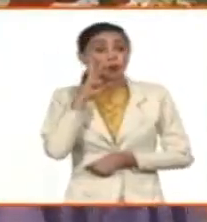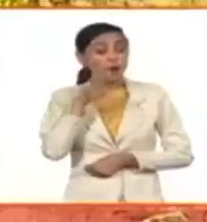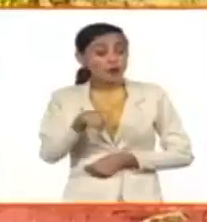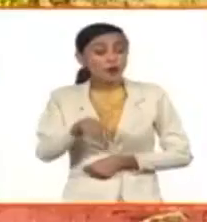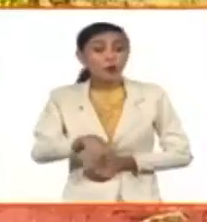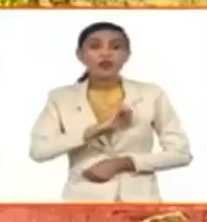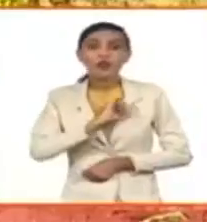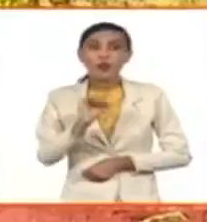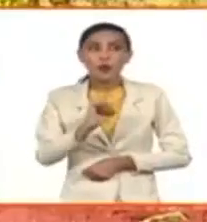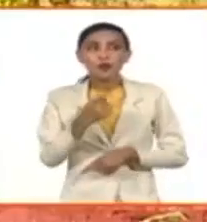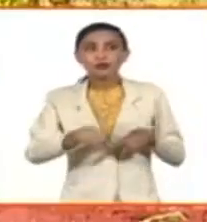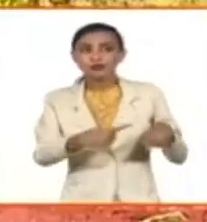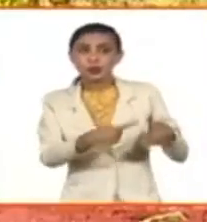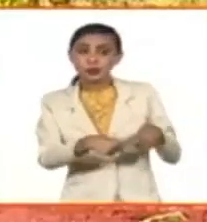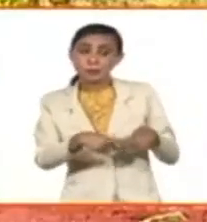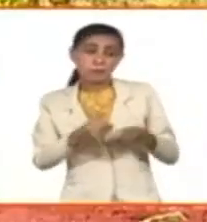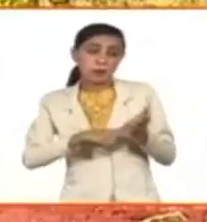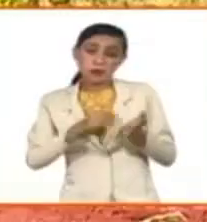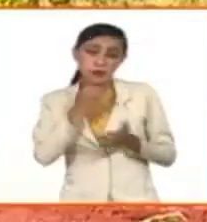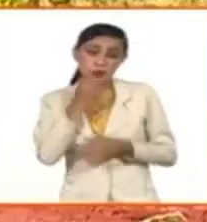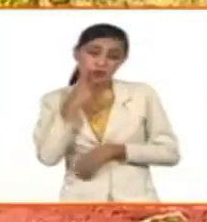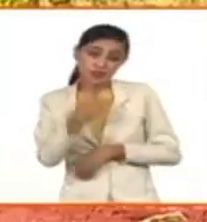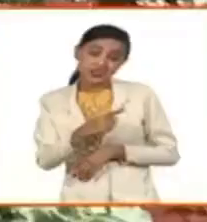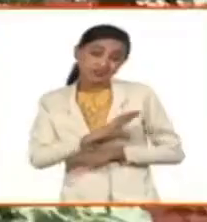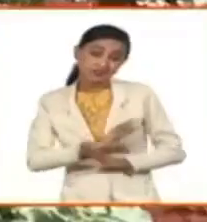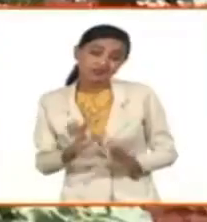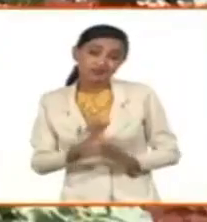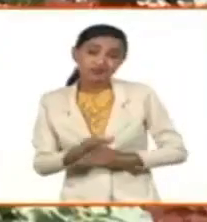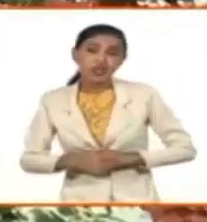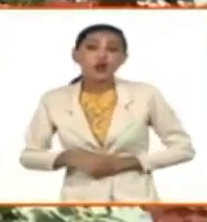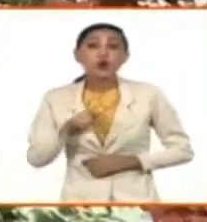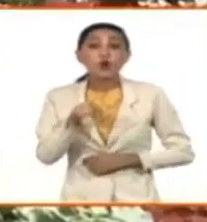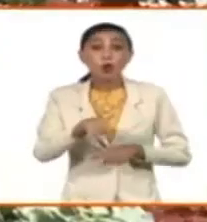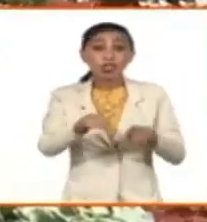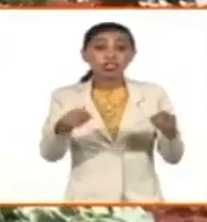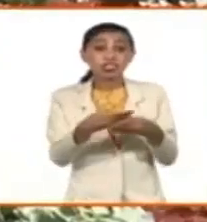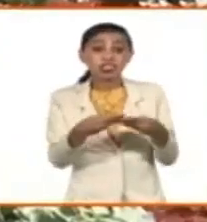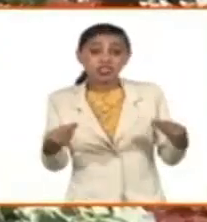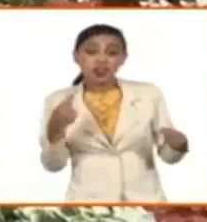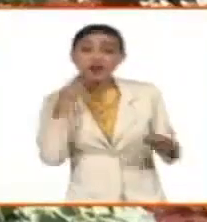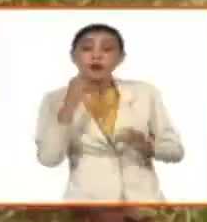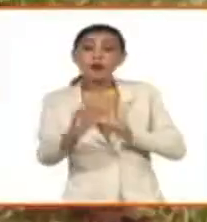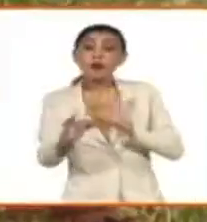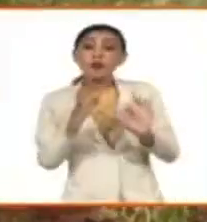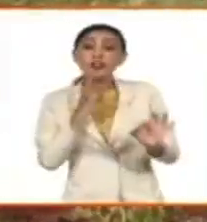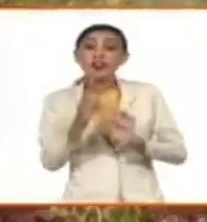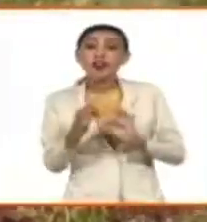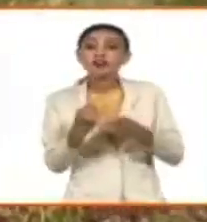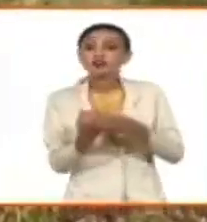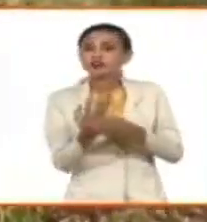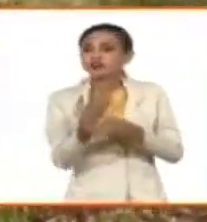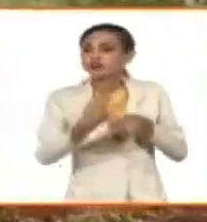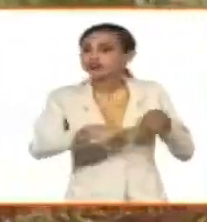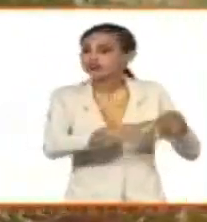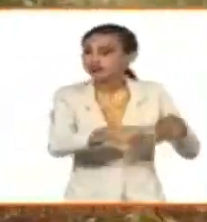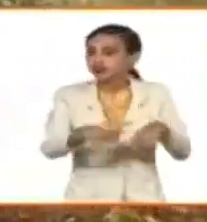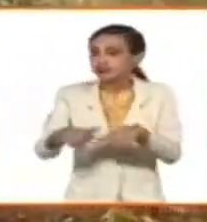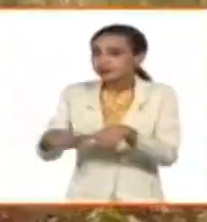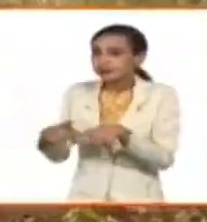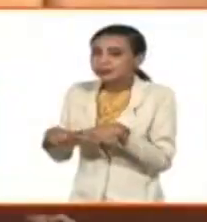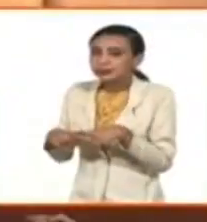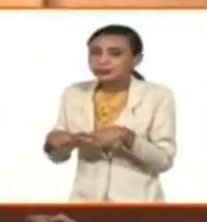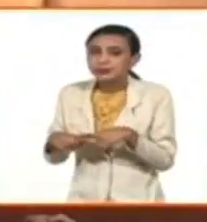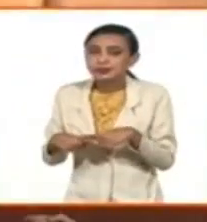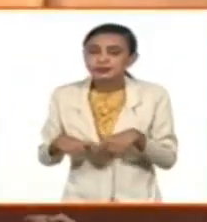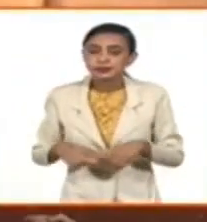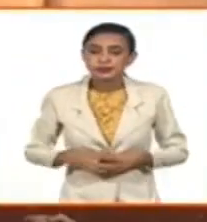nosotros. Hoy, 4 hectáreas de tierra bajo su cuidado le regalan una amplia variedad de hortalizas a partir de la germinación de cada